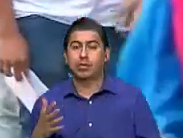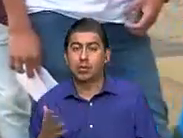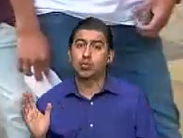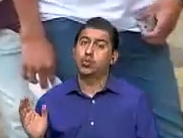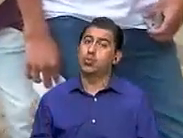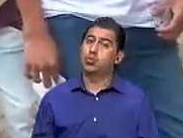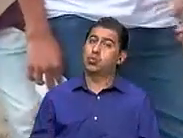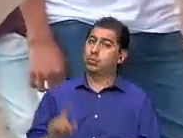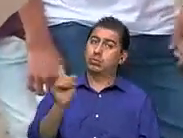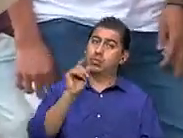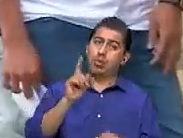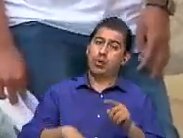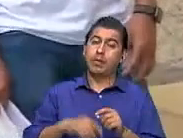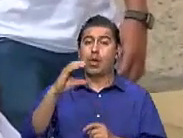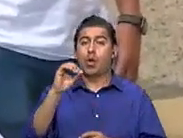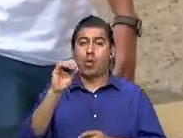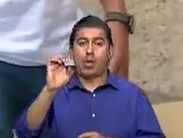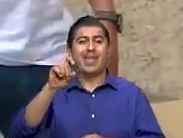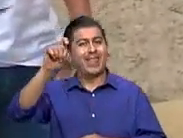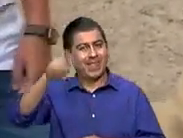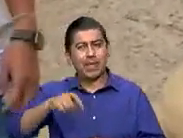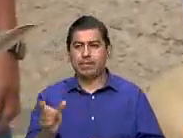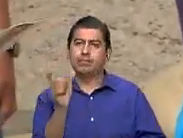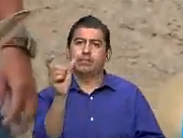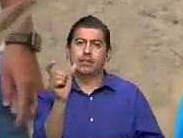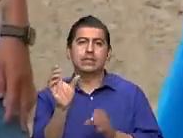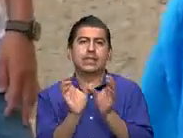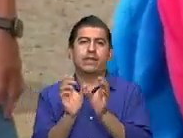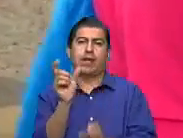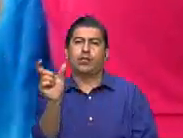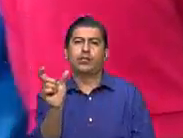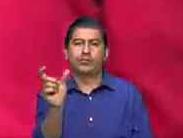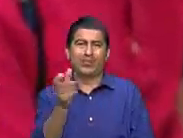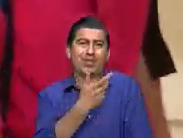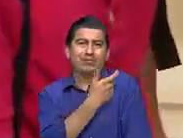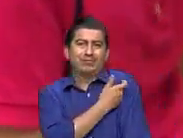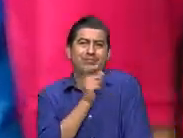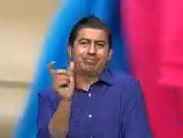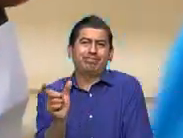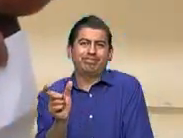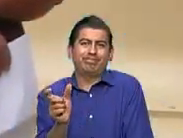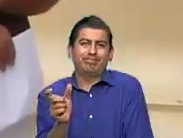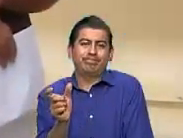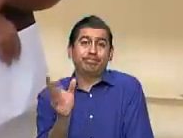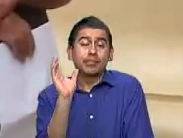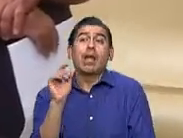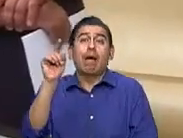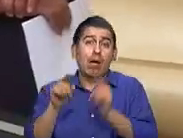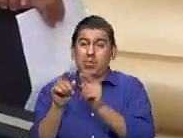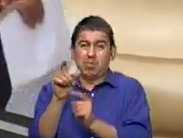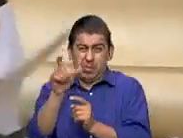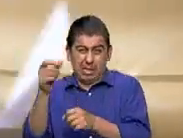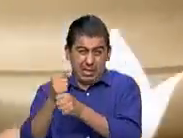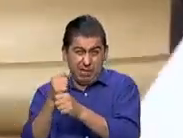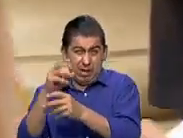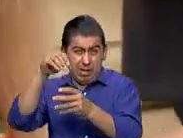Comité de Operaciones de Emergencia Nacional también deberán presentar el certificado carnet de vacunación contra el COVID-19. Los funcionarios que no